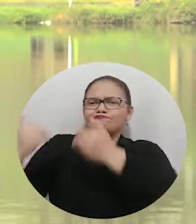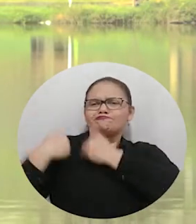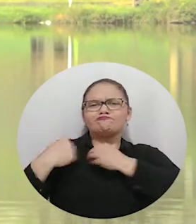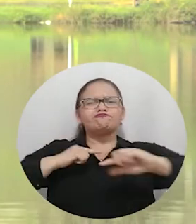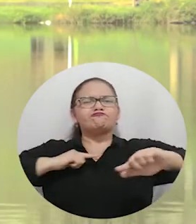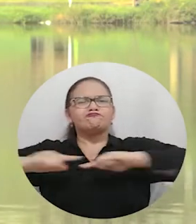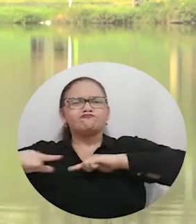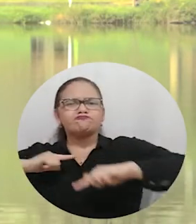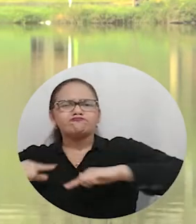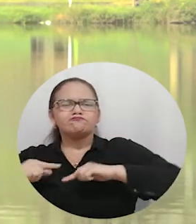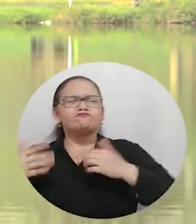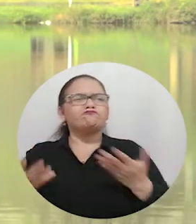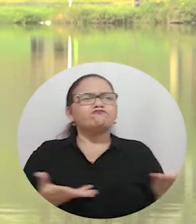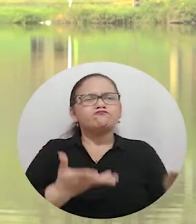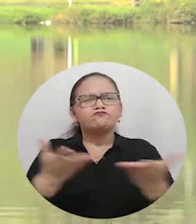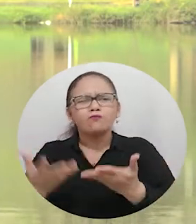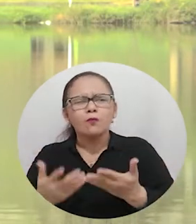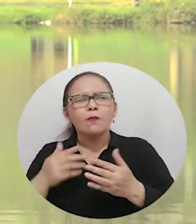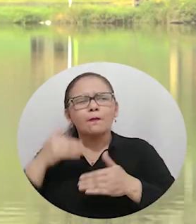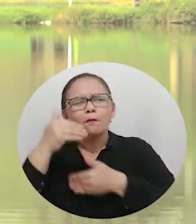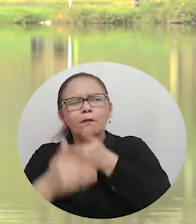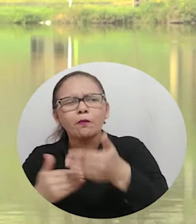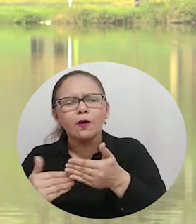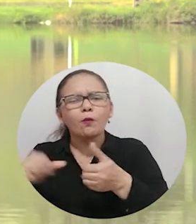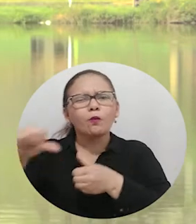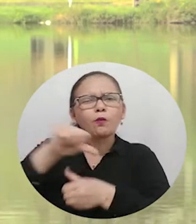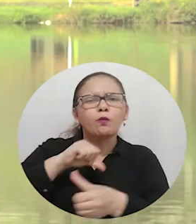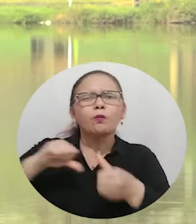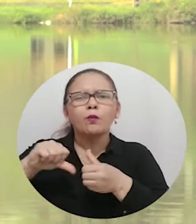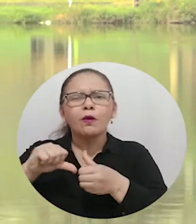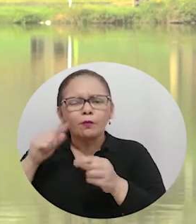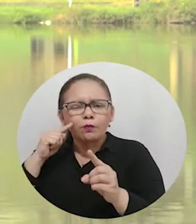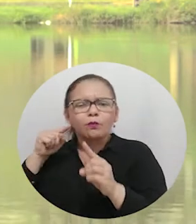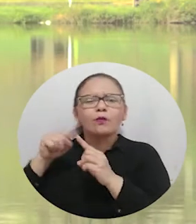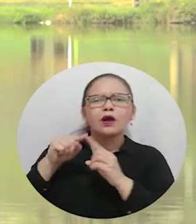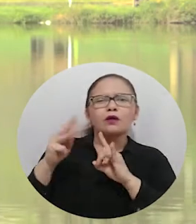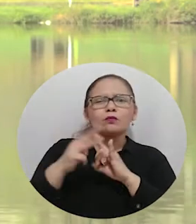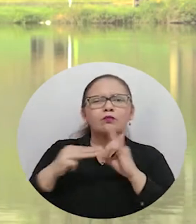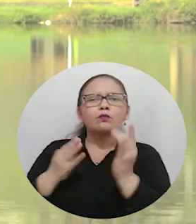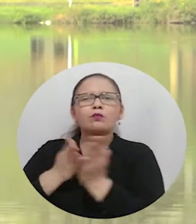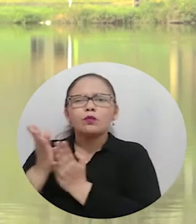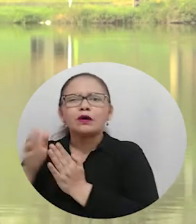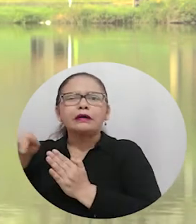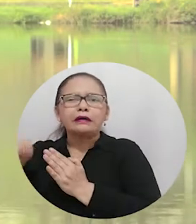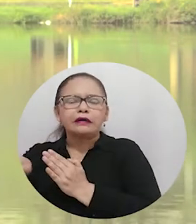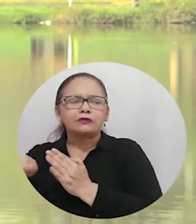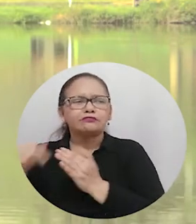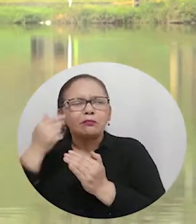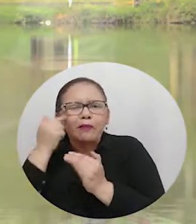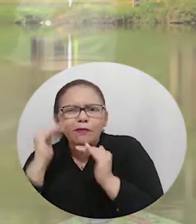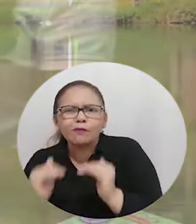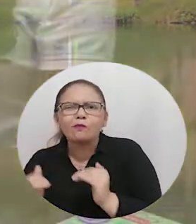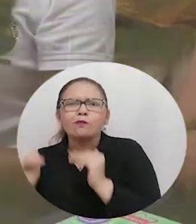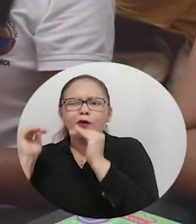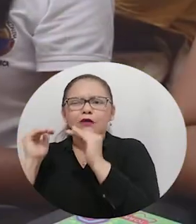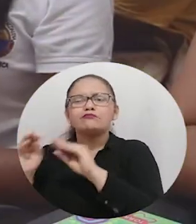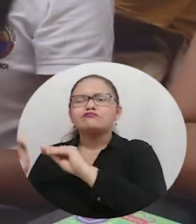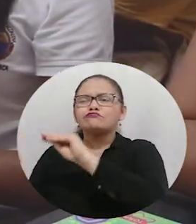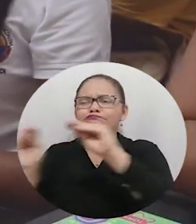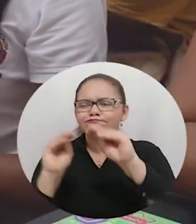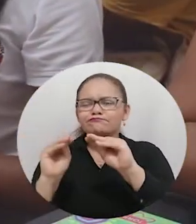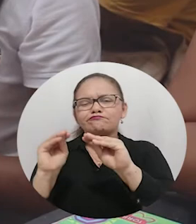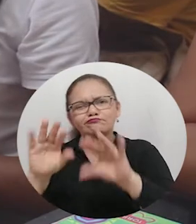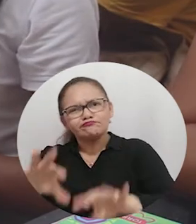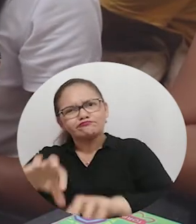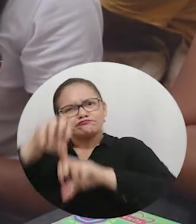liderar procesos estudiantiles en el programa de Ingeniería de Sistemas en la búsqueda de talentos integrales y competitivos que nutran a nuestros